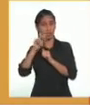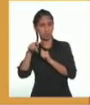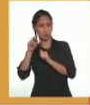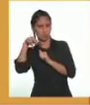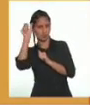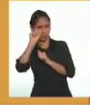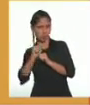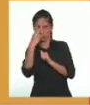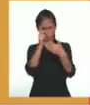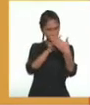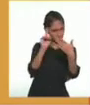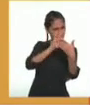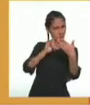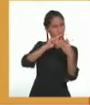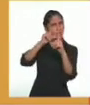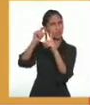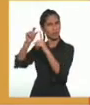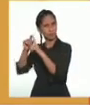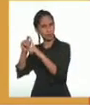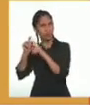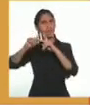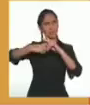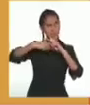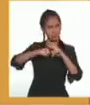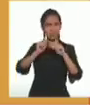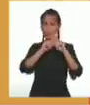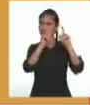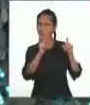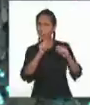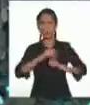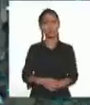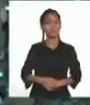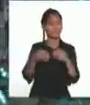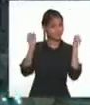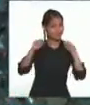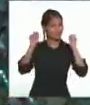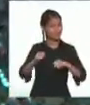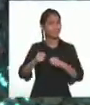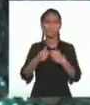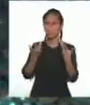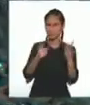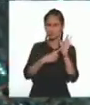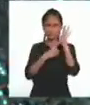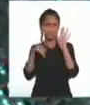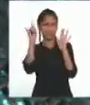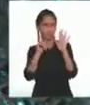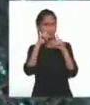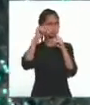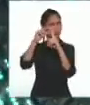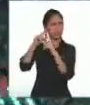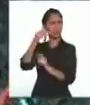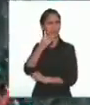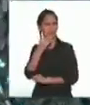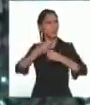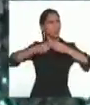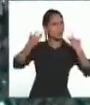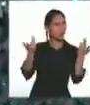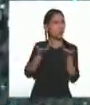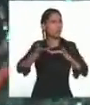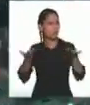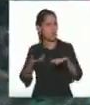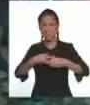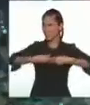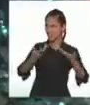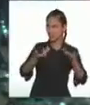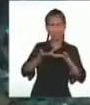Veo que se están usando las palabras con las que se inicia una pregunta. Eso es, María. Se están usando las palabras quién, cómo, cuál,